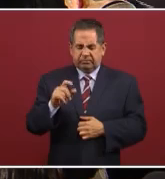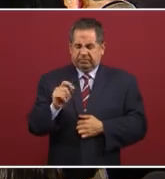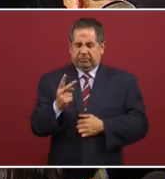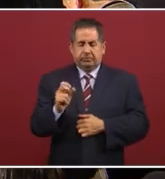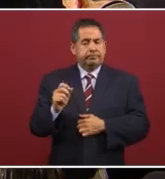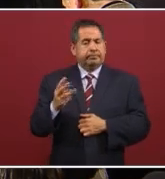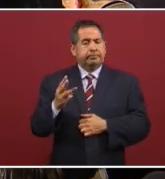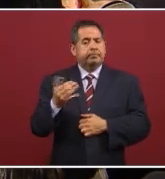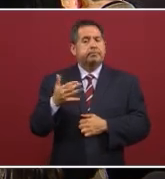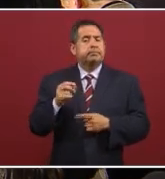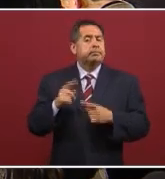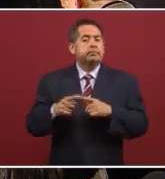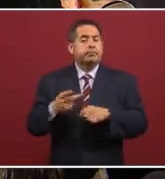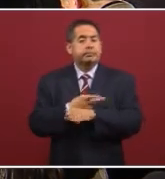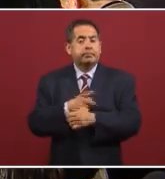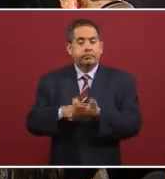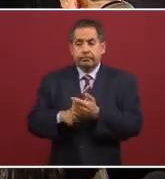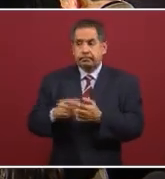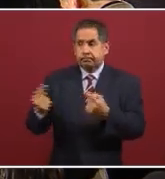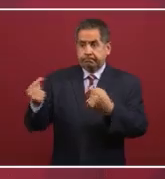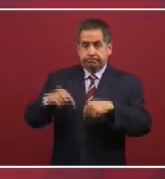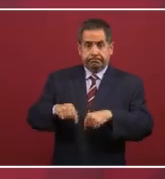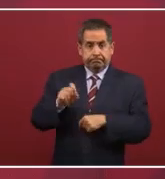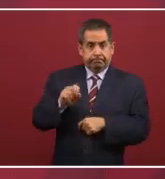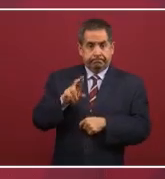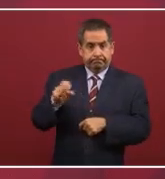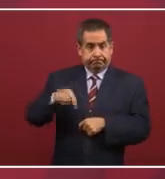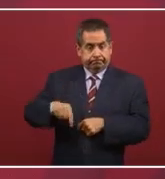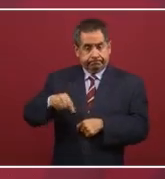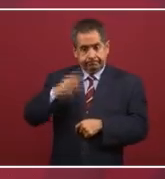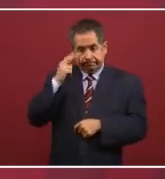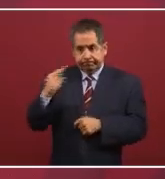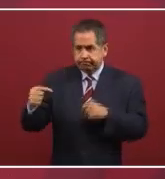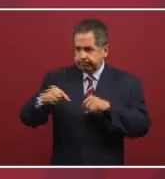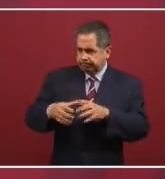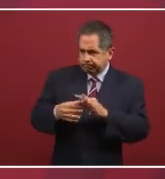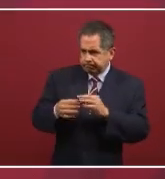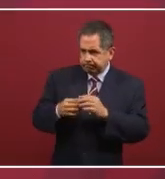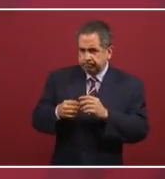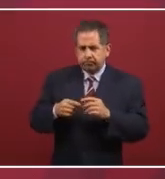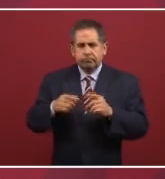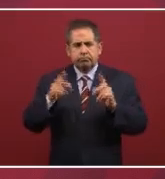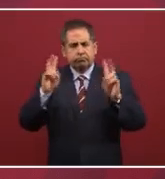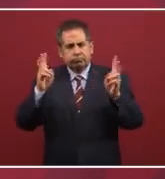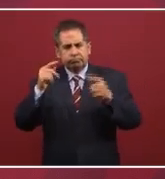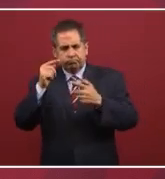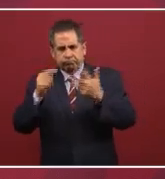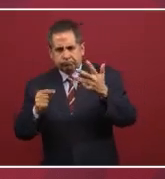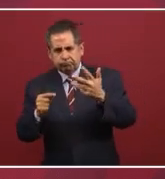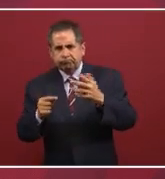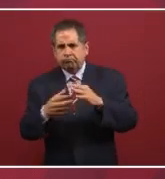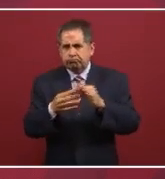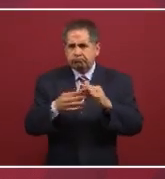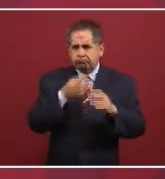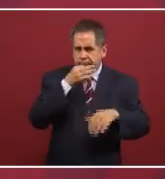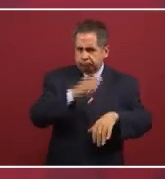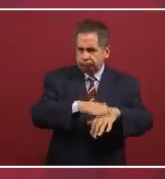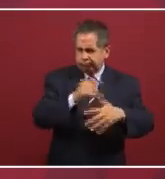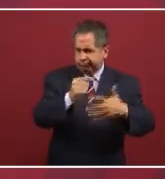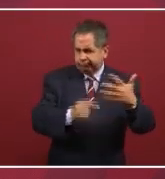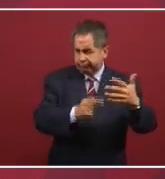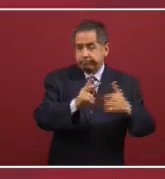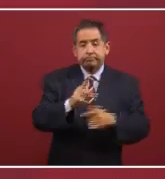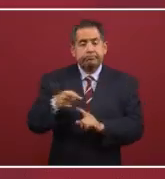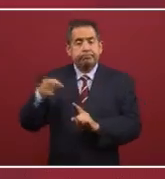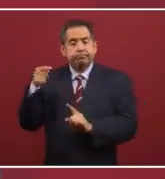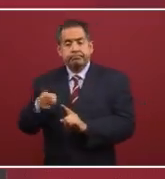en la Cancillería, fue la sede, porque hay muchos temas, no es el objeto de esta conferencia, pero diría que brevemente lo